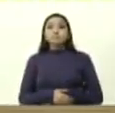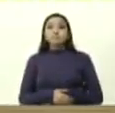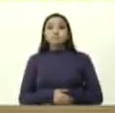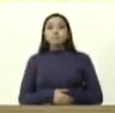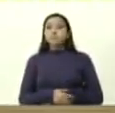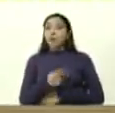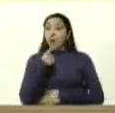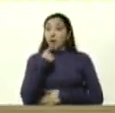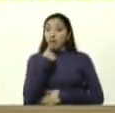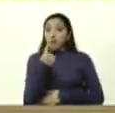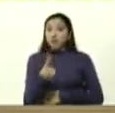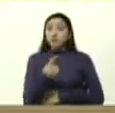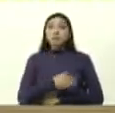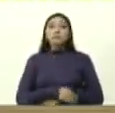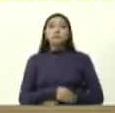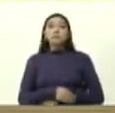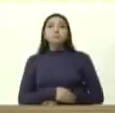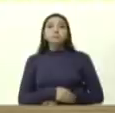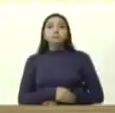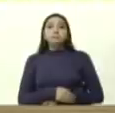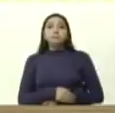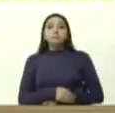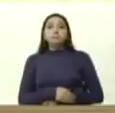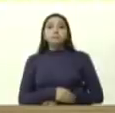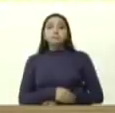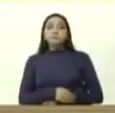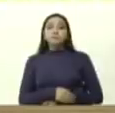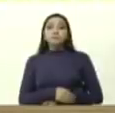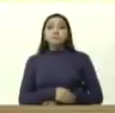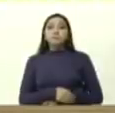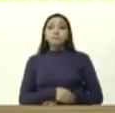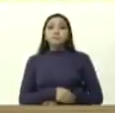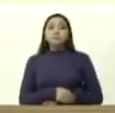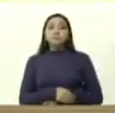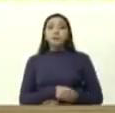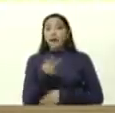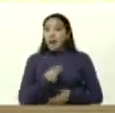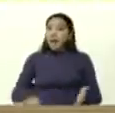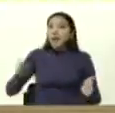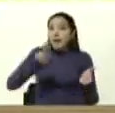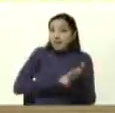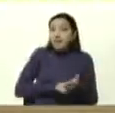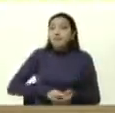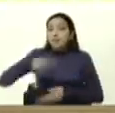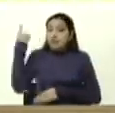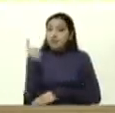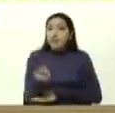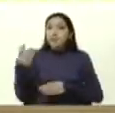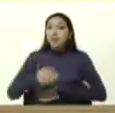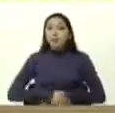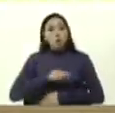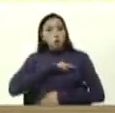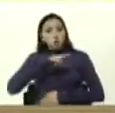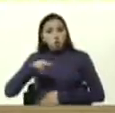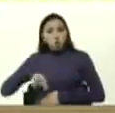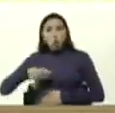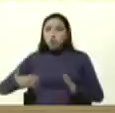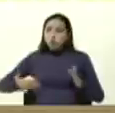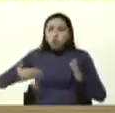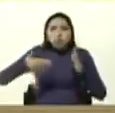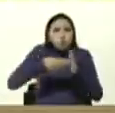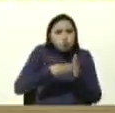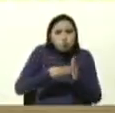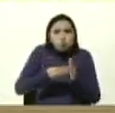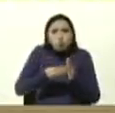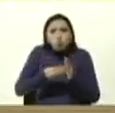que decirlo, parece de perogrullo, pero no, hay que ratificarlo. No estamos afectando en absoluto